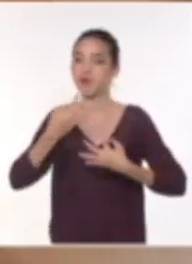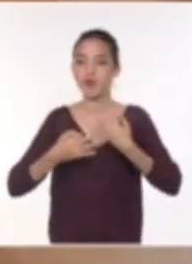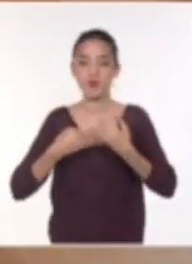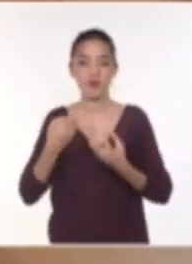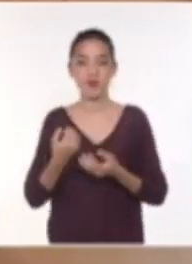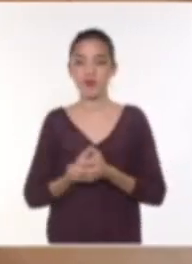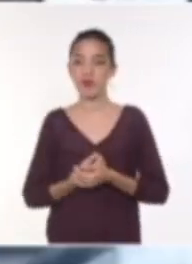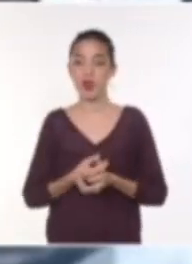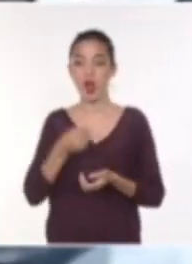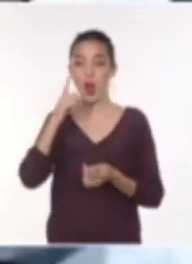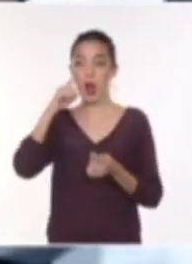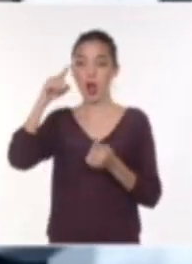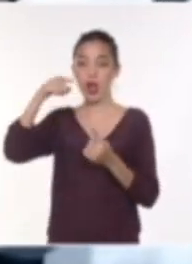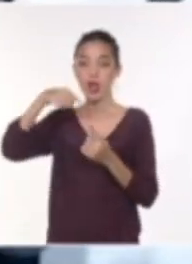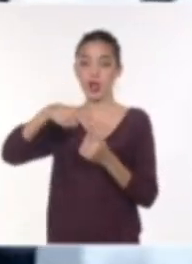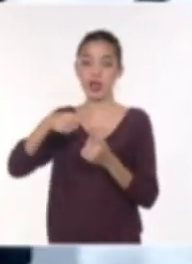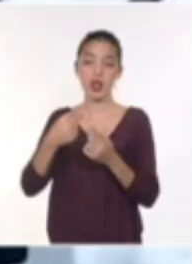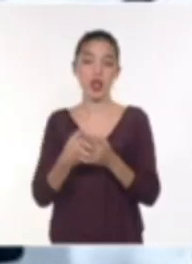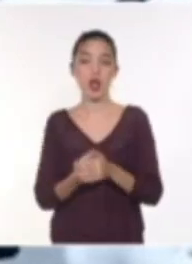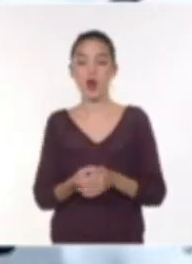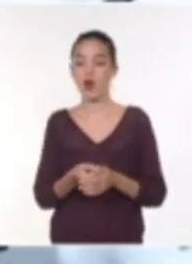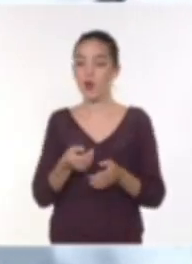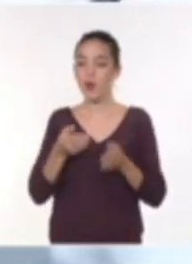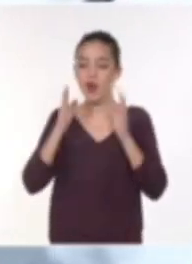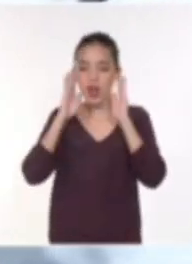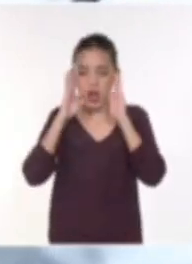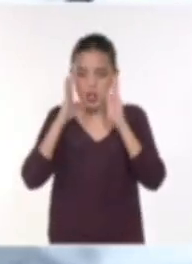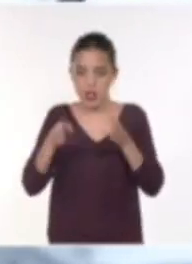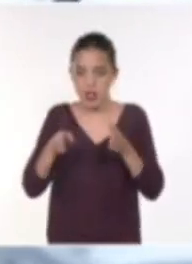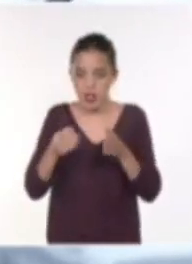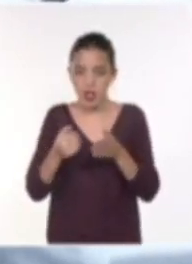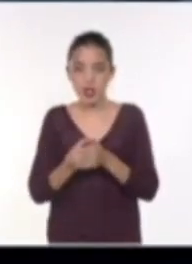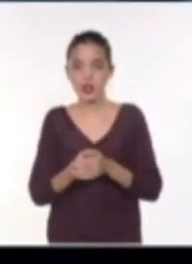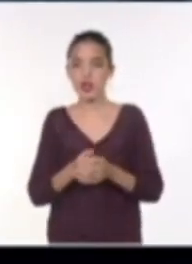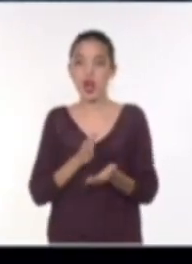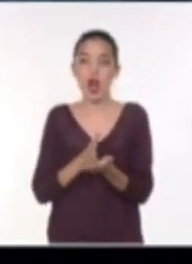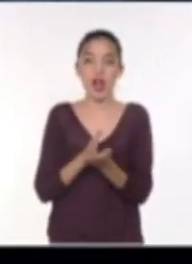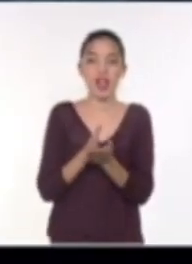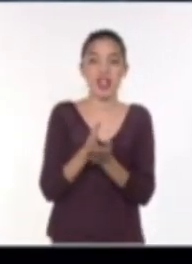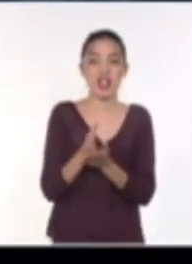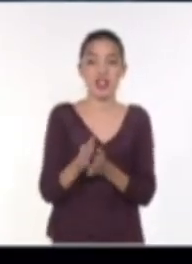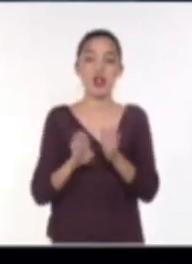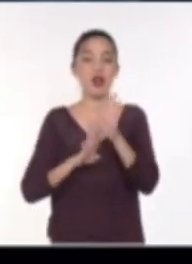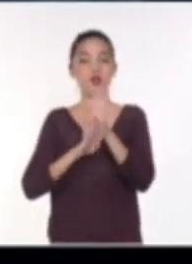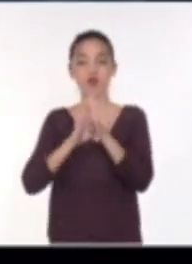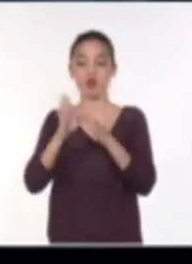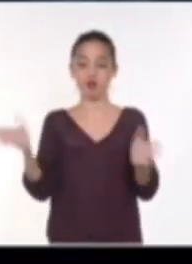encauzar el desarrollo territorial. Desde ahora y hasta el mes de octubre, las autoridades de ese territorio